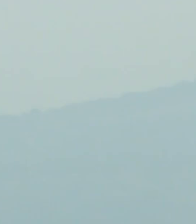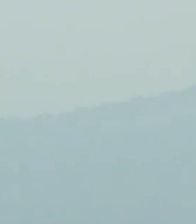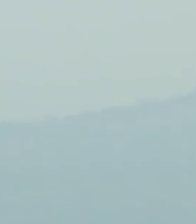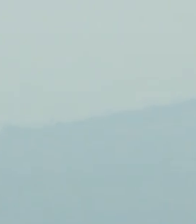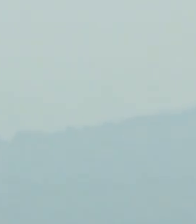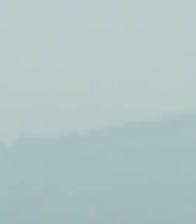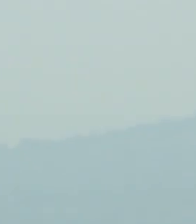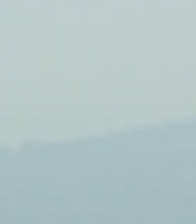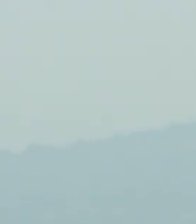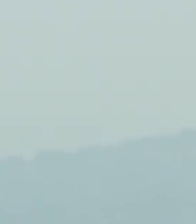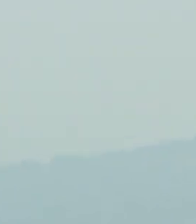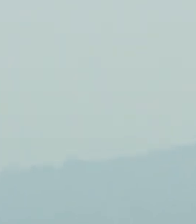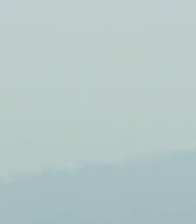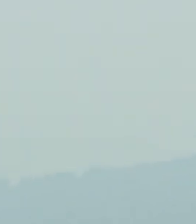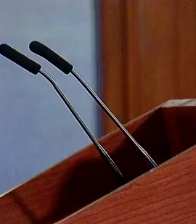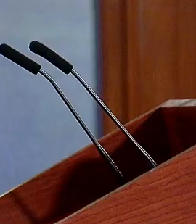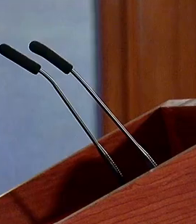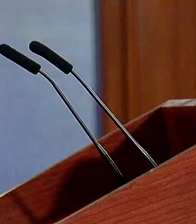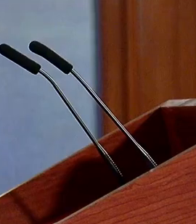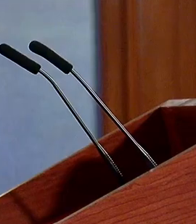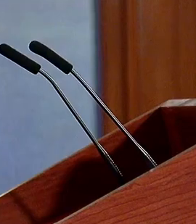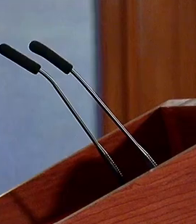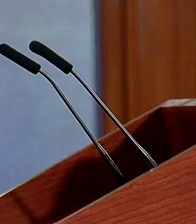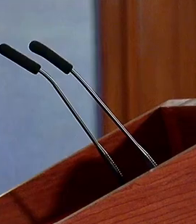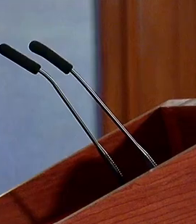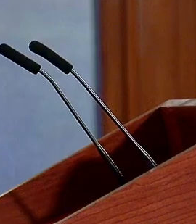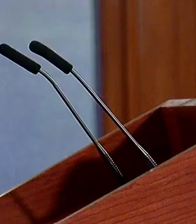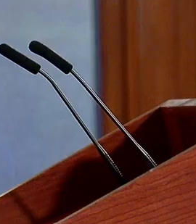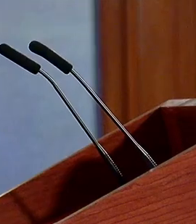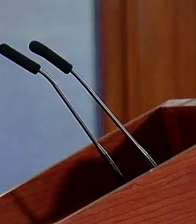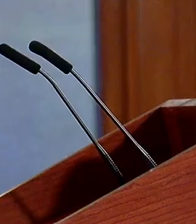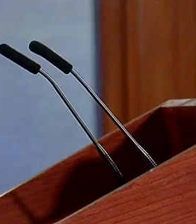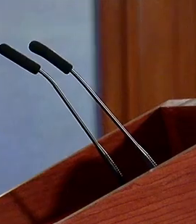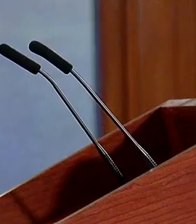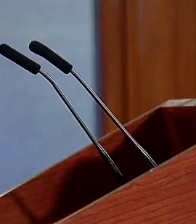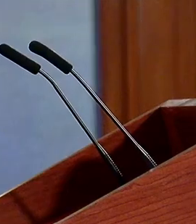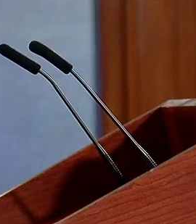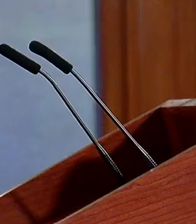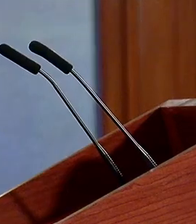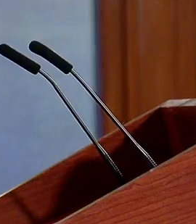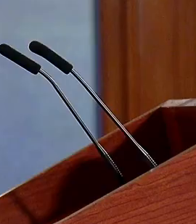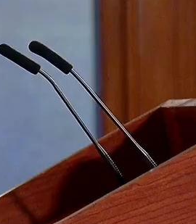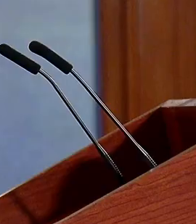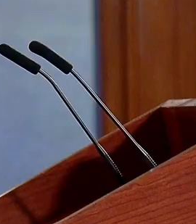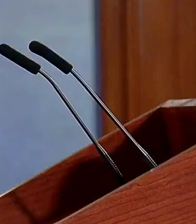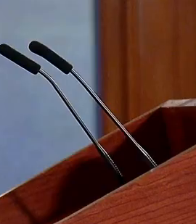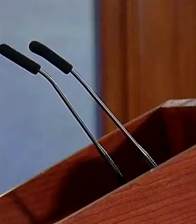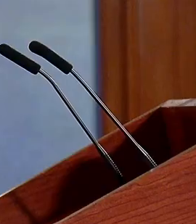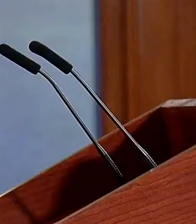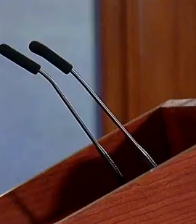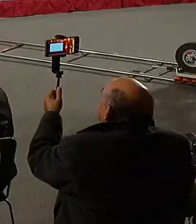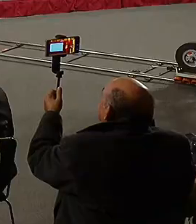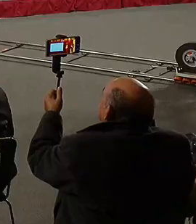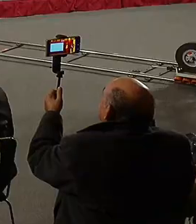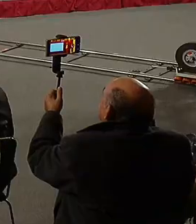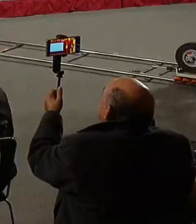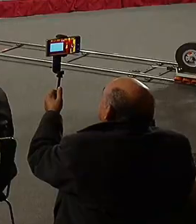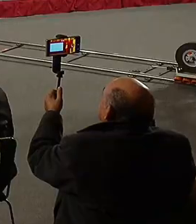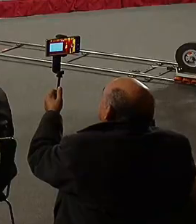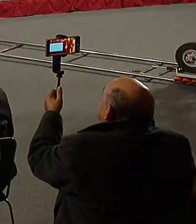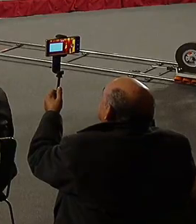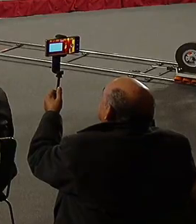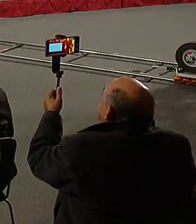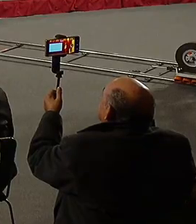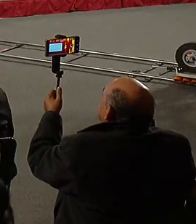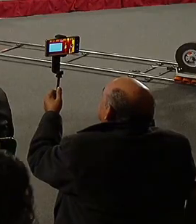Señor presidente, nuestro avión está en el aire. Me permito informarle, a nombre de todas y todos los